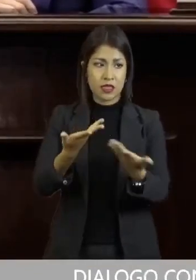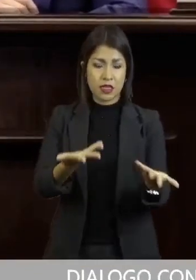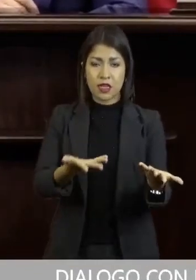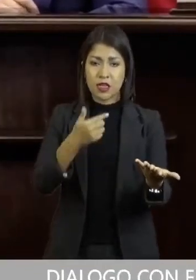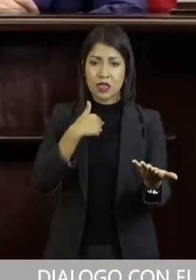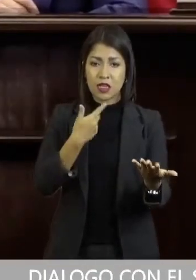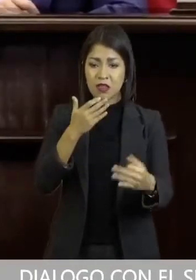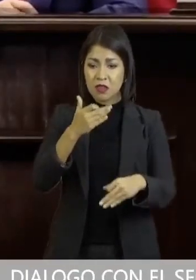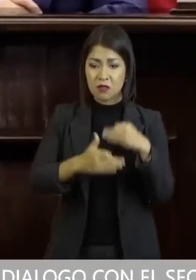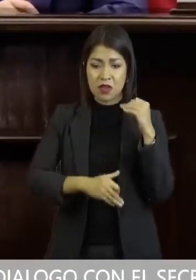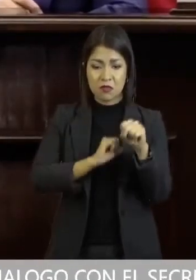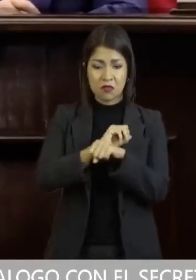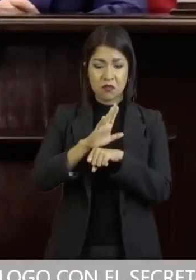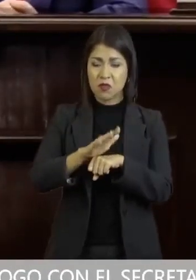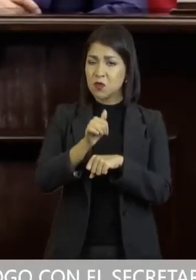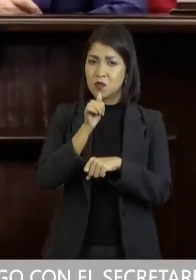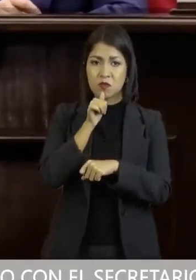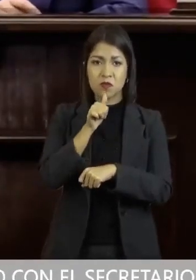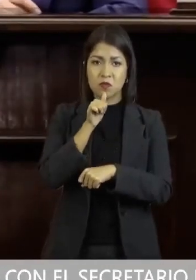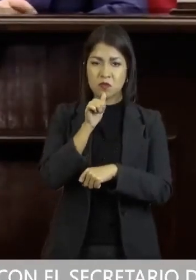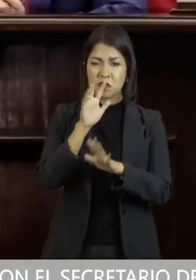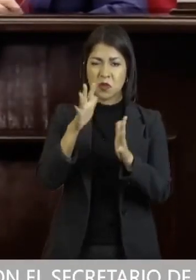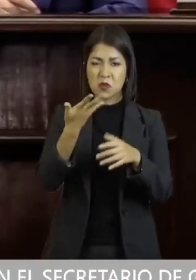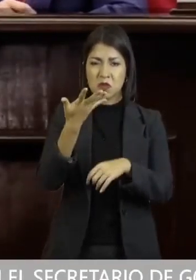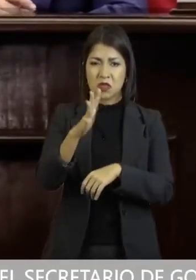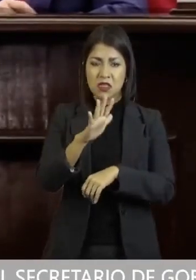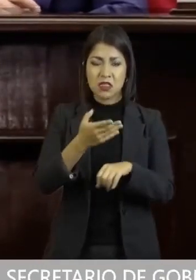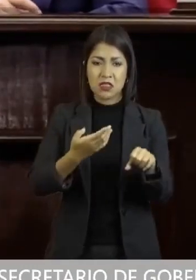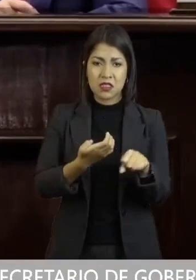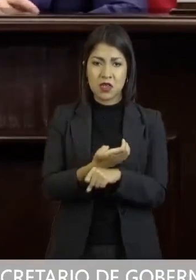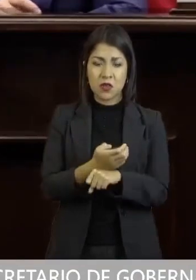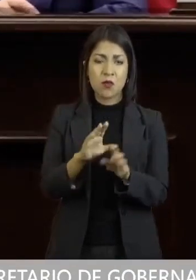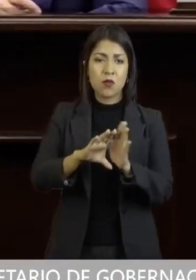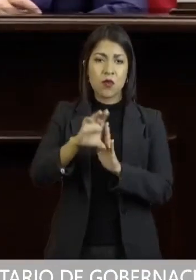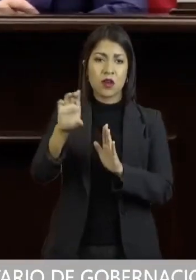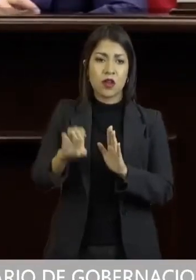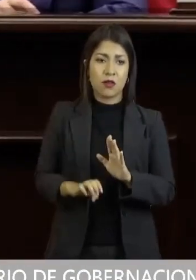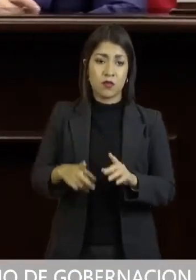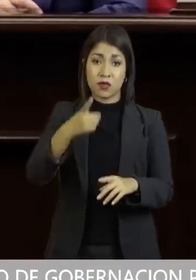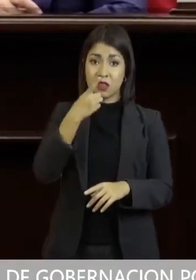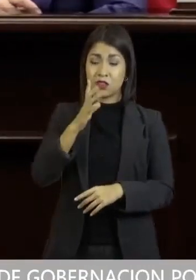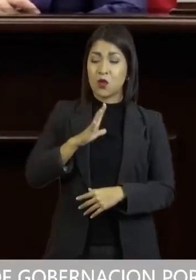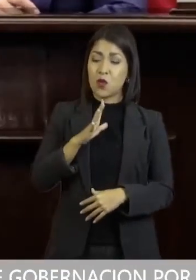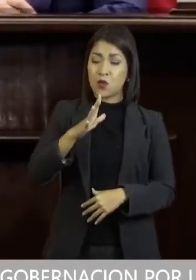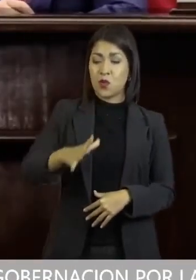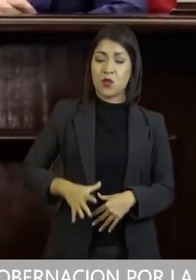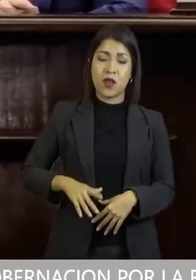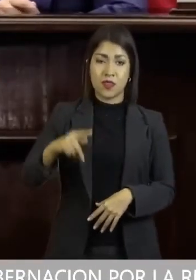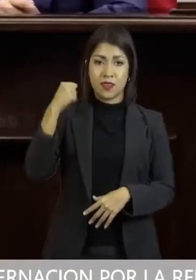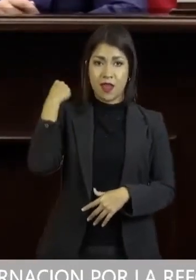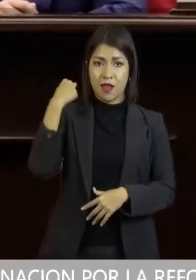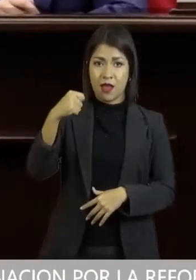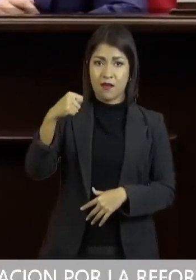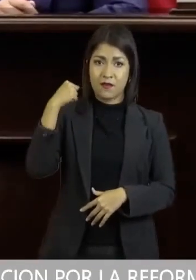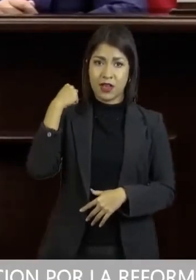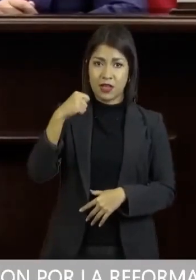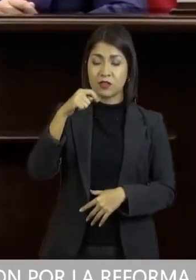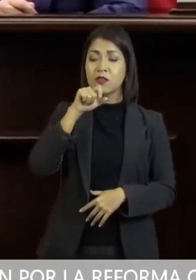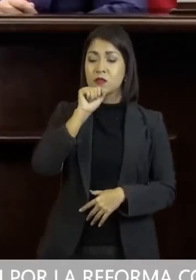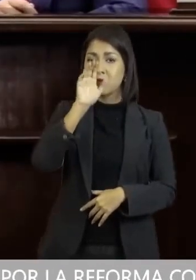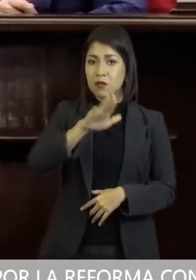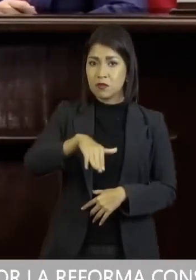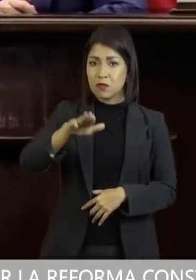la pandemia, creo que fueron 10 estados. Entre ellos, y aquí sí lo digo orgulloso, Tabasco y